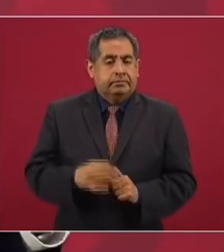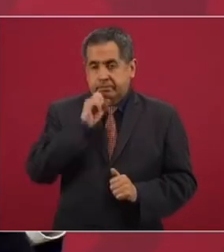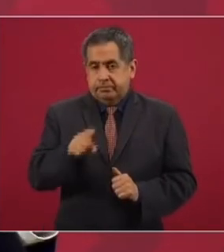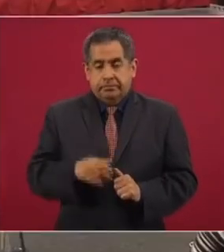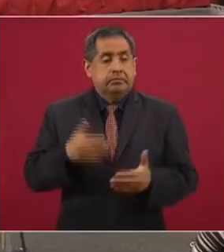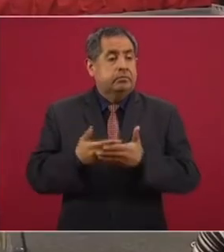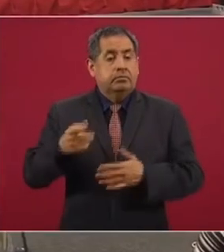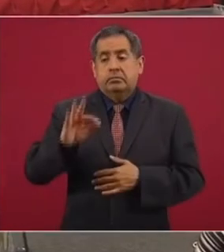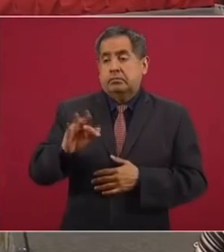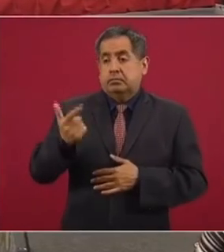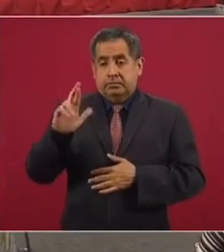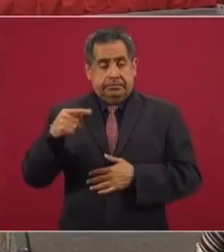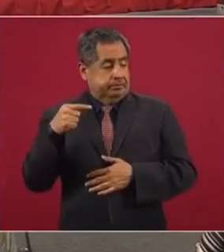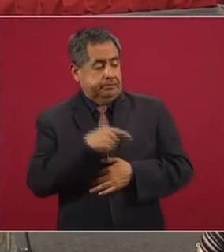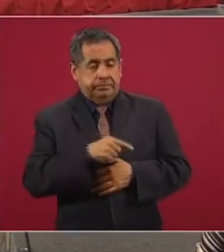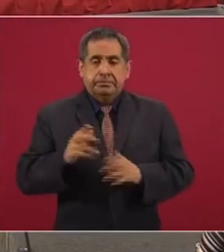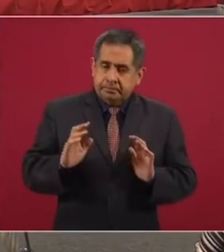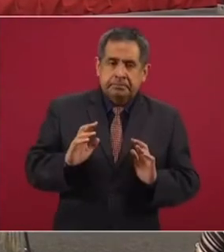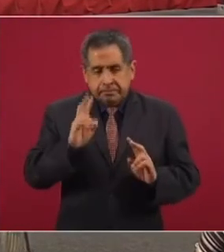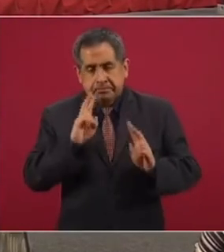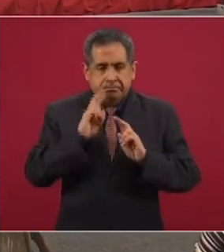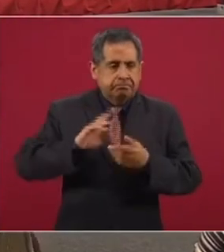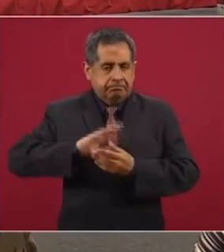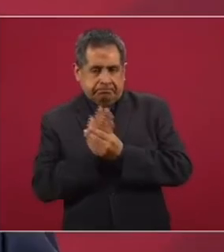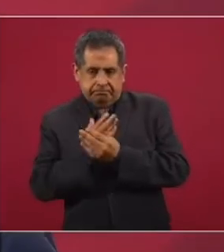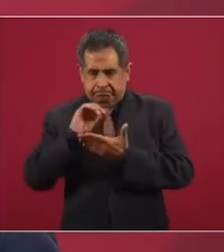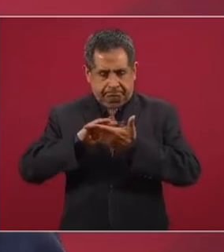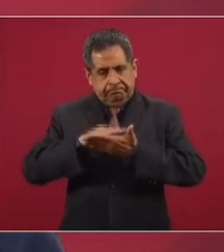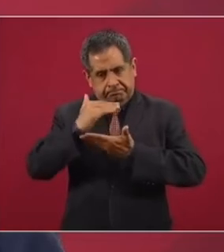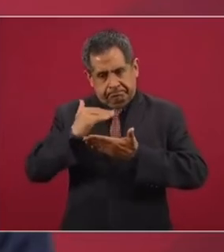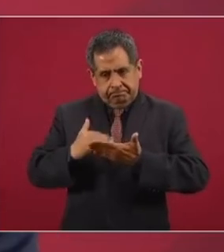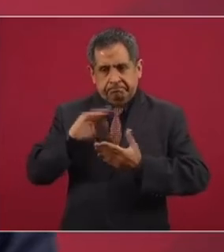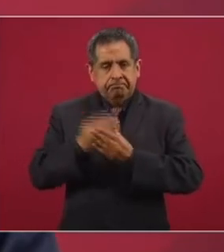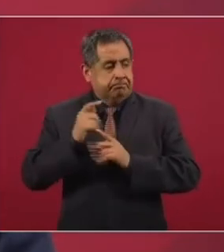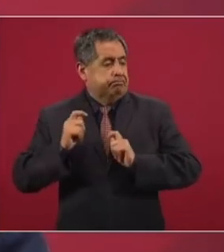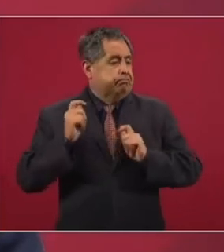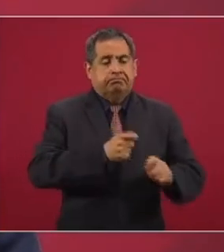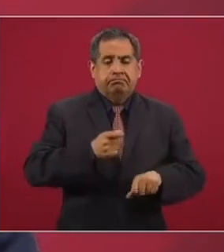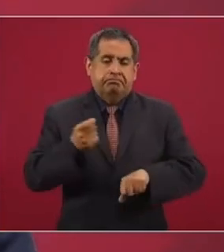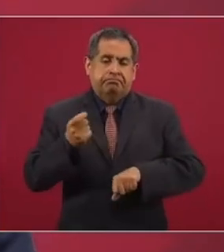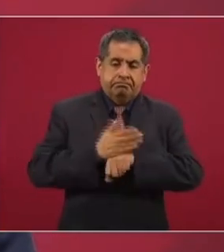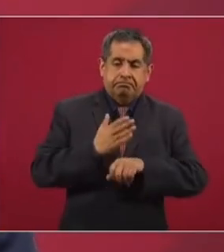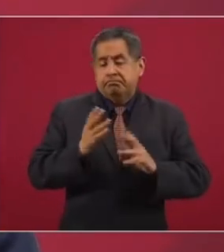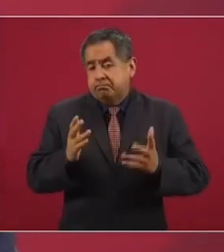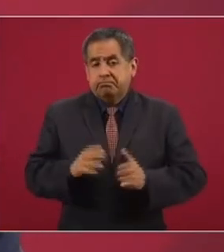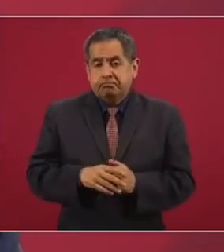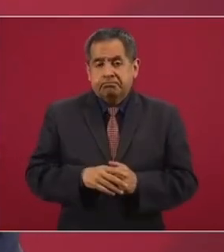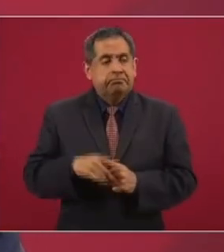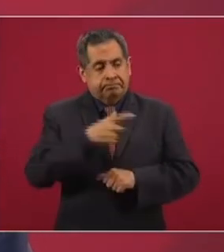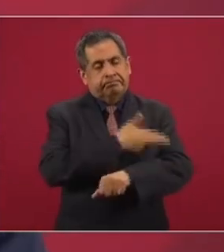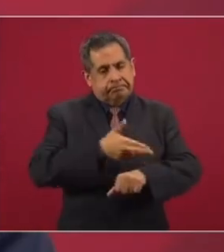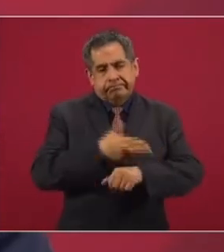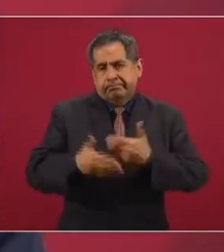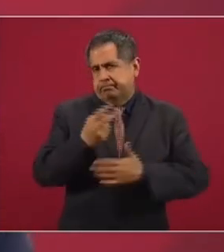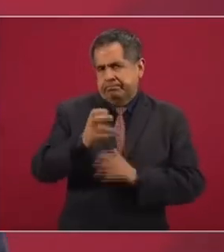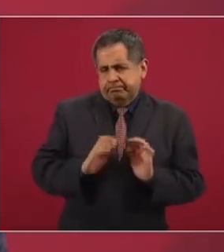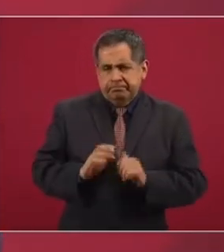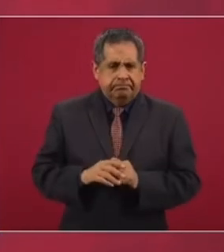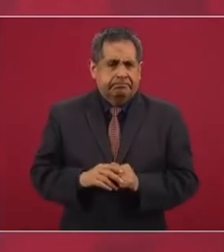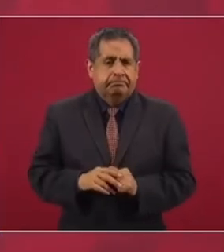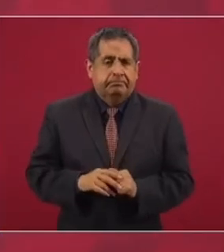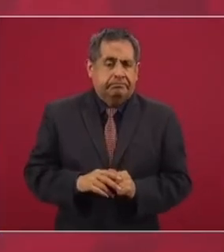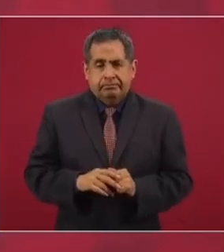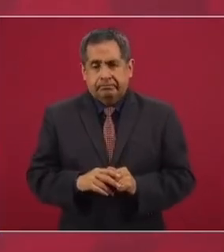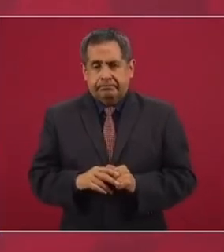y ahora la fiscalía está integrando la averiguación para consignar. Ese es el procedimiento, y